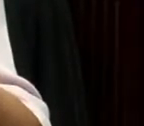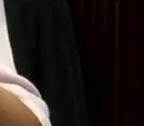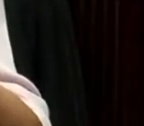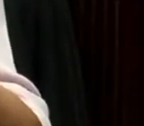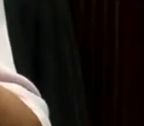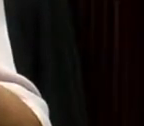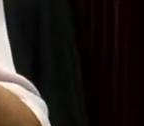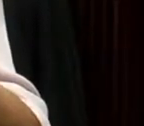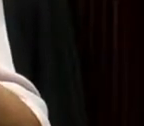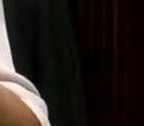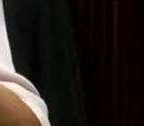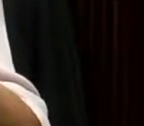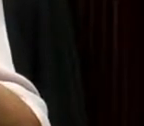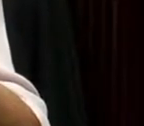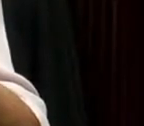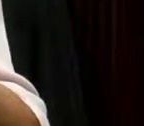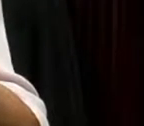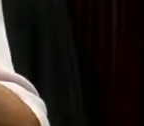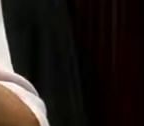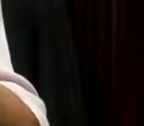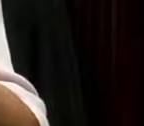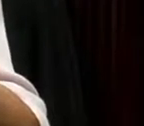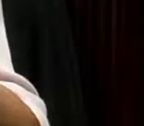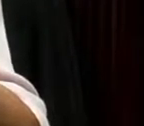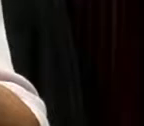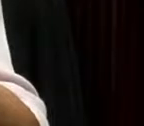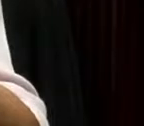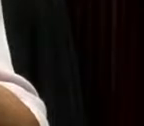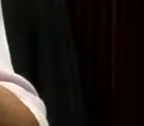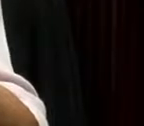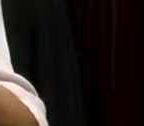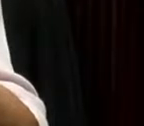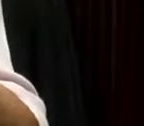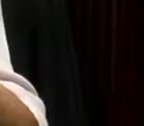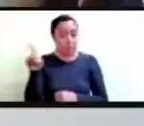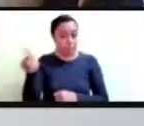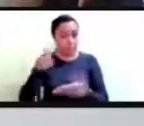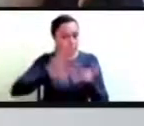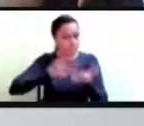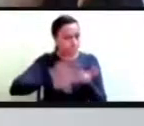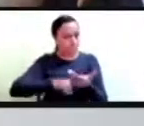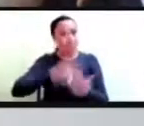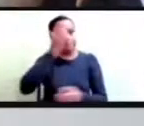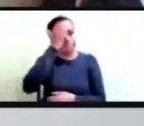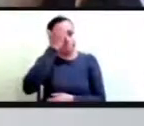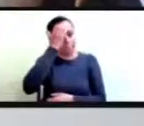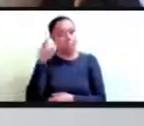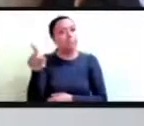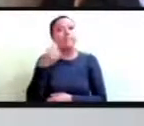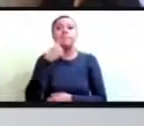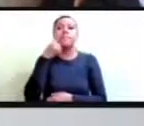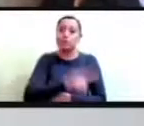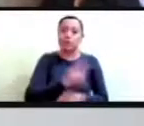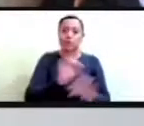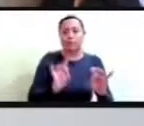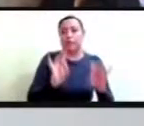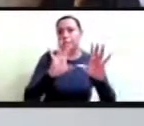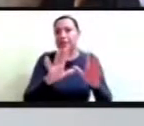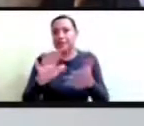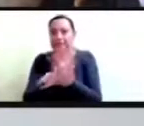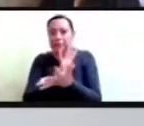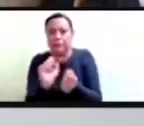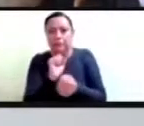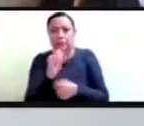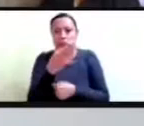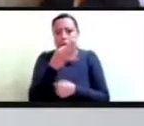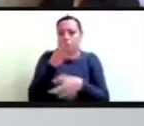porque los cronistas que conocen su valor denuncian cuando están siendo destruidas o están en incuria. Entonces, es muy